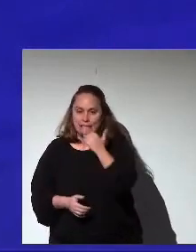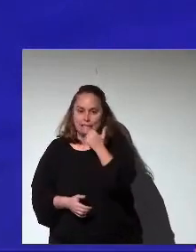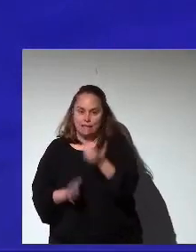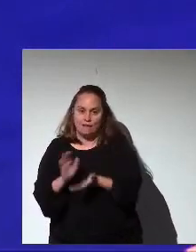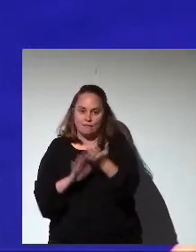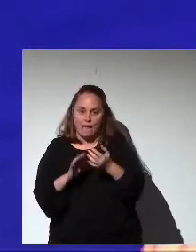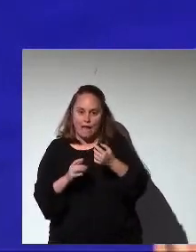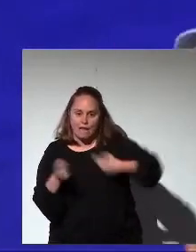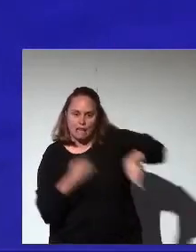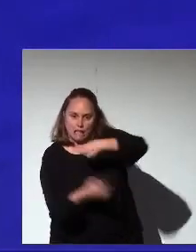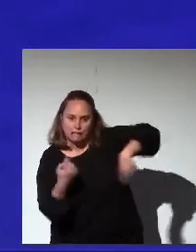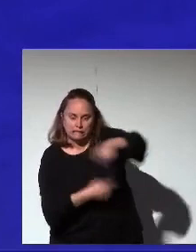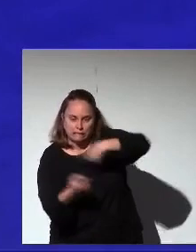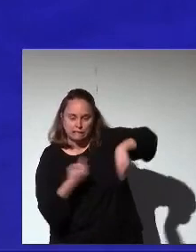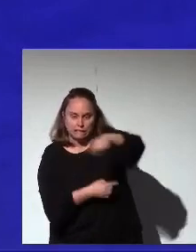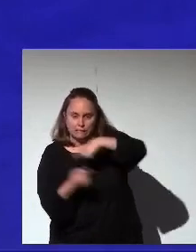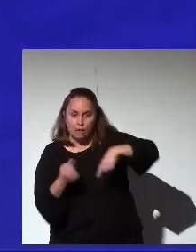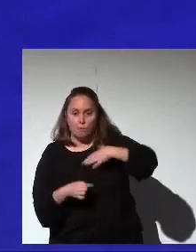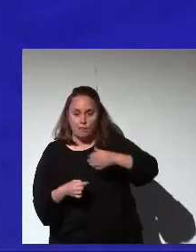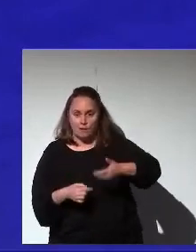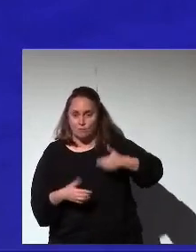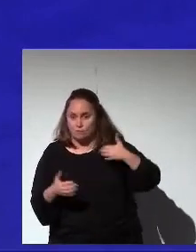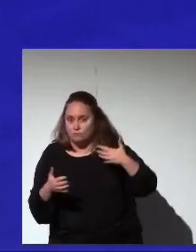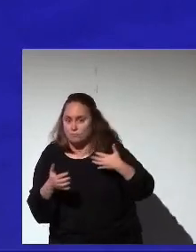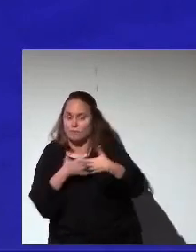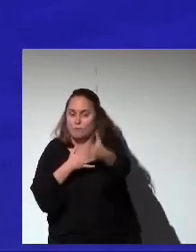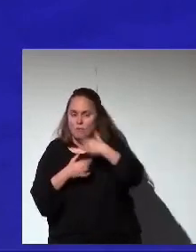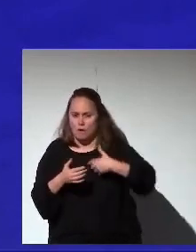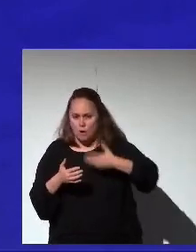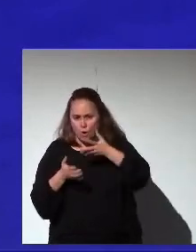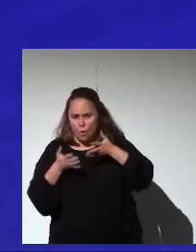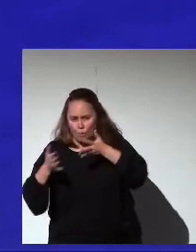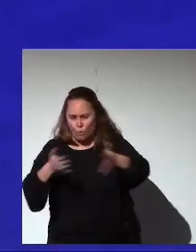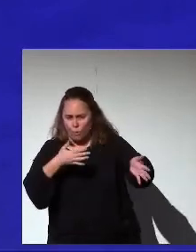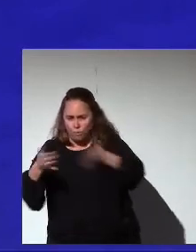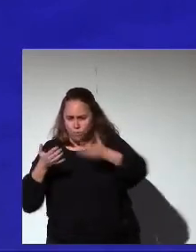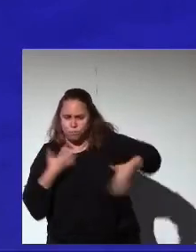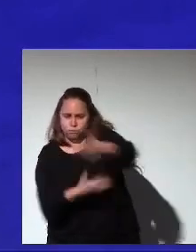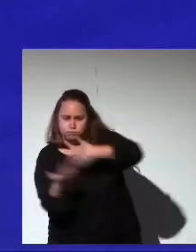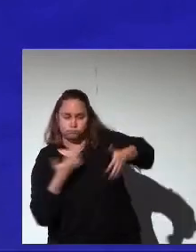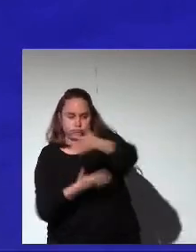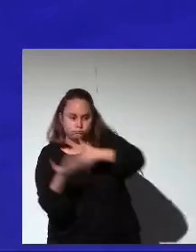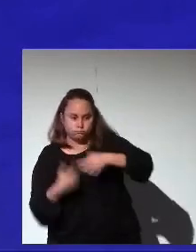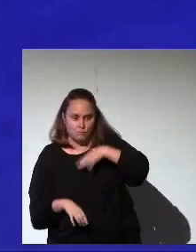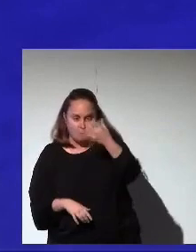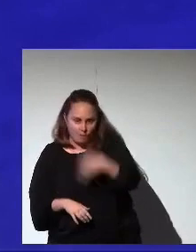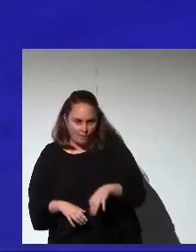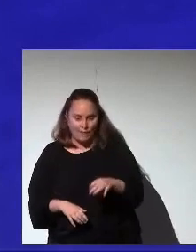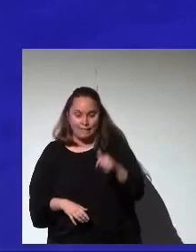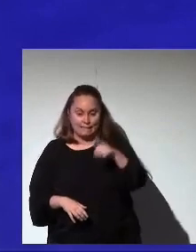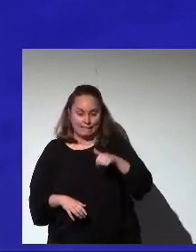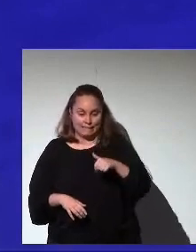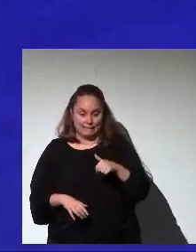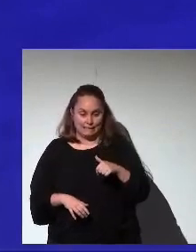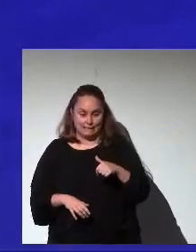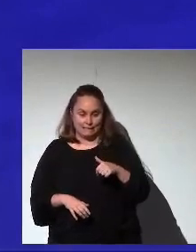ciclón. ¿Quién dice que no tengamos un huracán dentro de no muchos años? Y el meteorito siempre decimos, o sea, yo